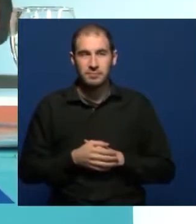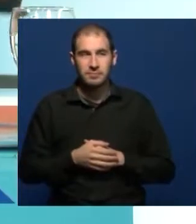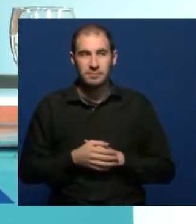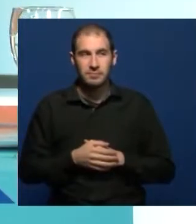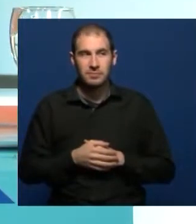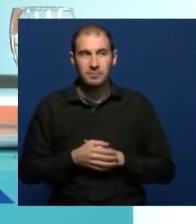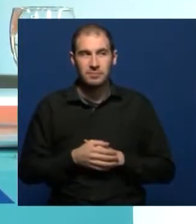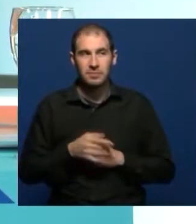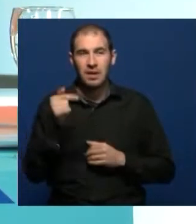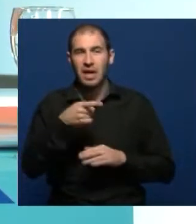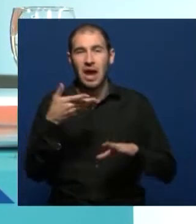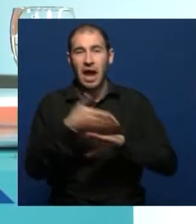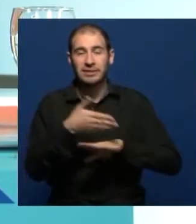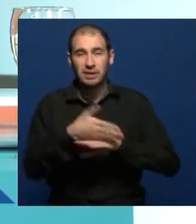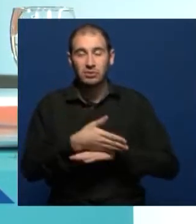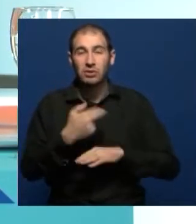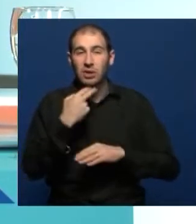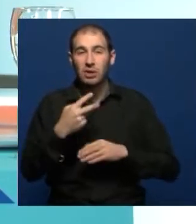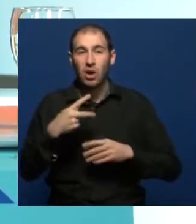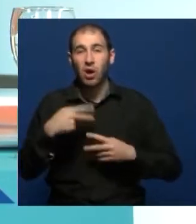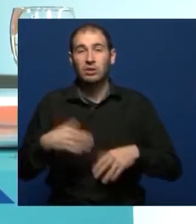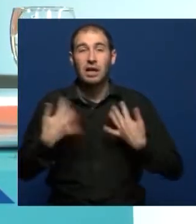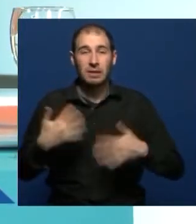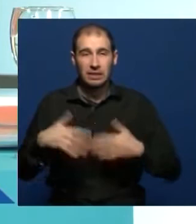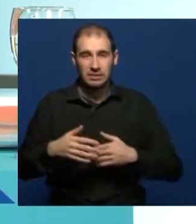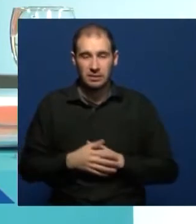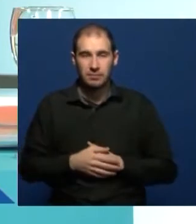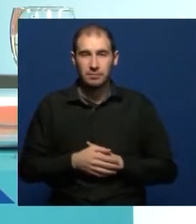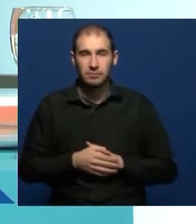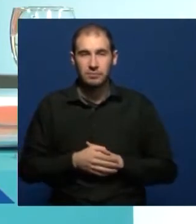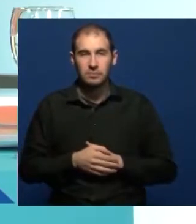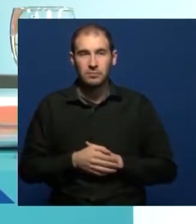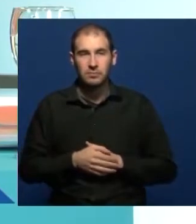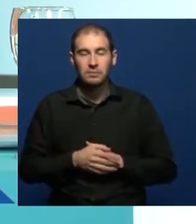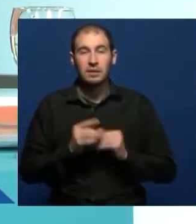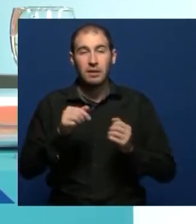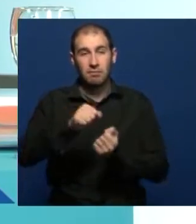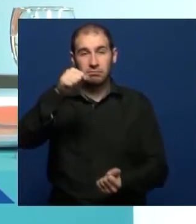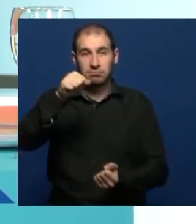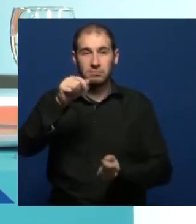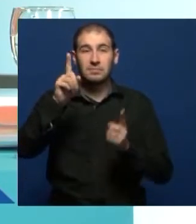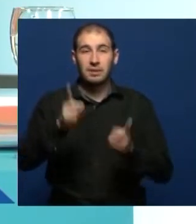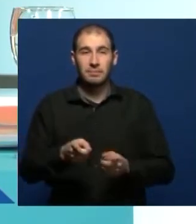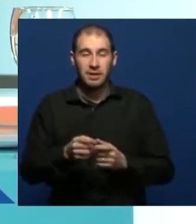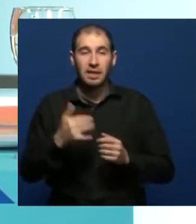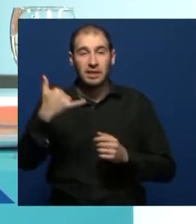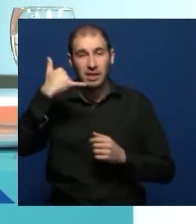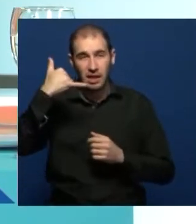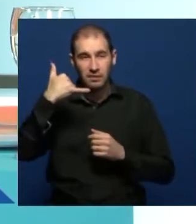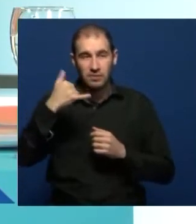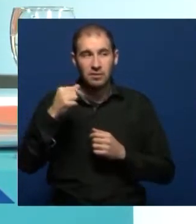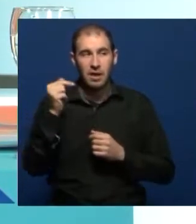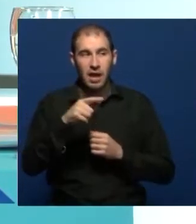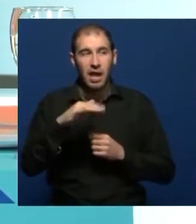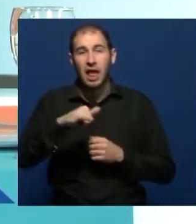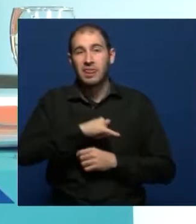Absolutamente. El de acceso a la anticoncepción hormonal de emergencia. Y el afiche también tiene un teléfono en el que se